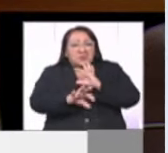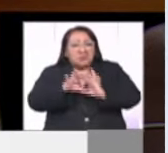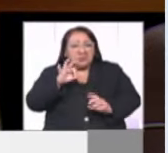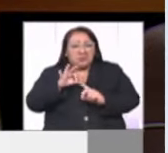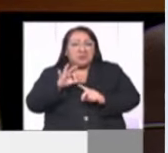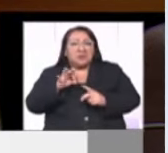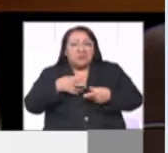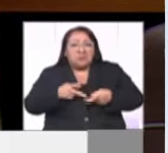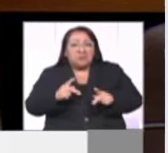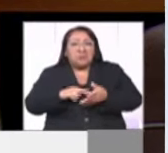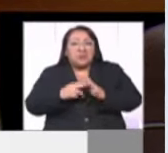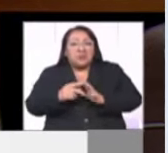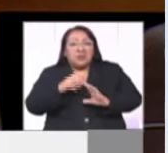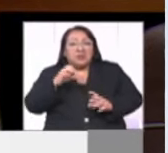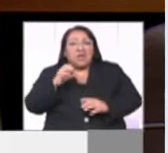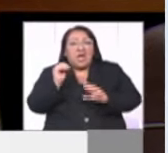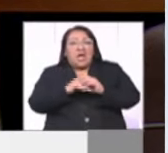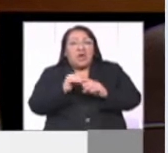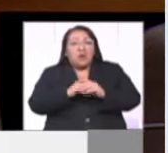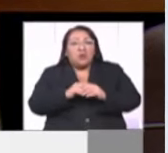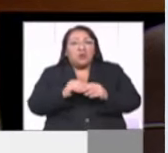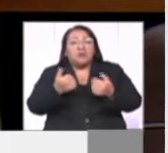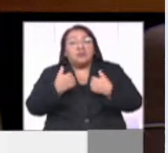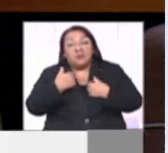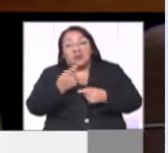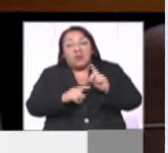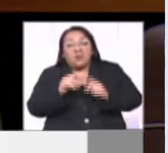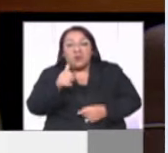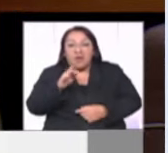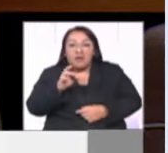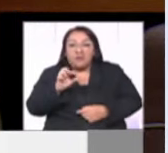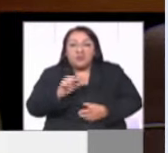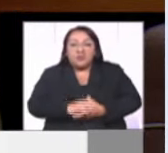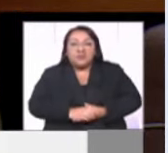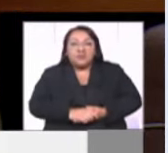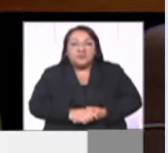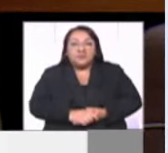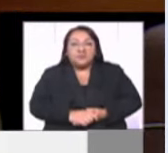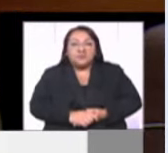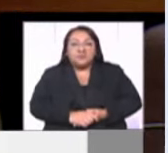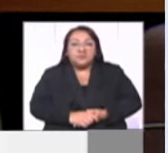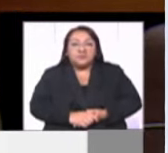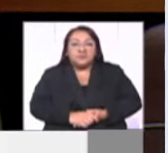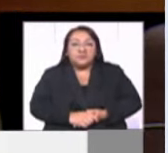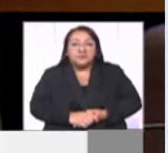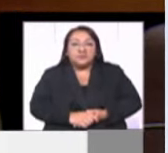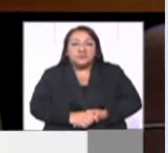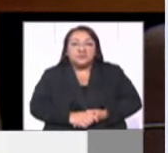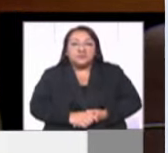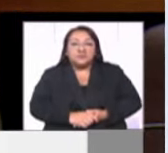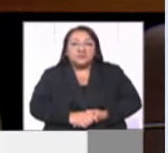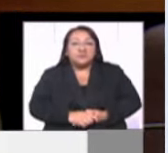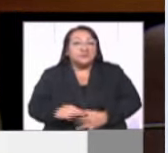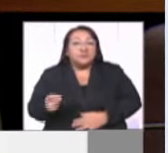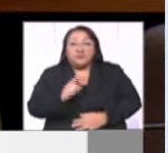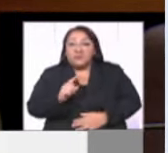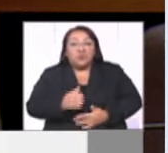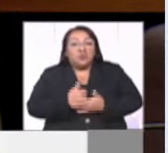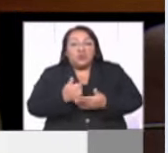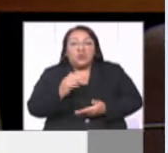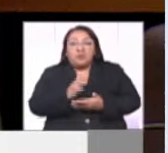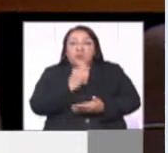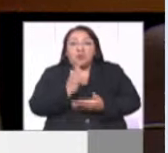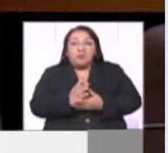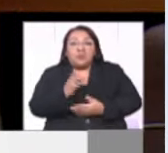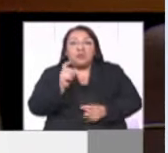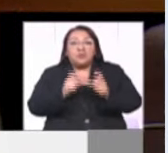y permitir que retiren sus ahorros, los que tienen algo de ahorros en las AFP, que no satisfacen los problemas